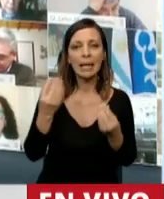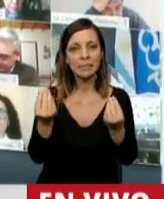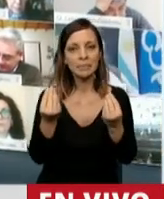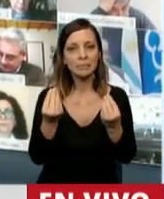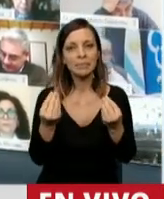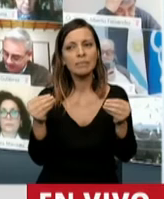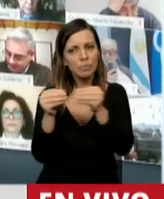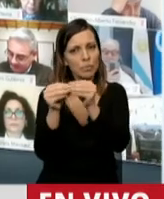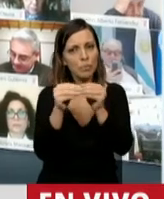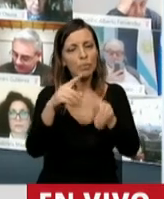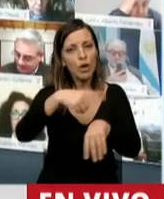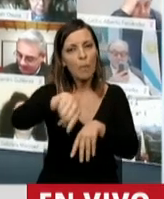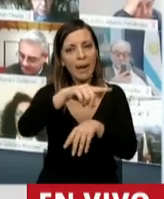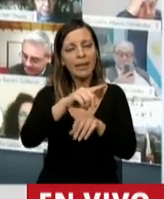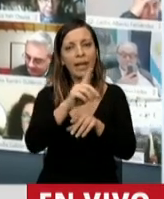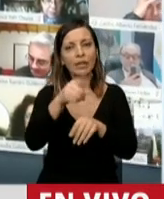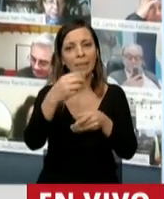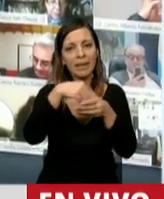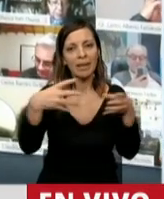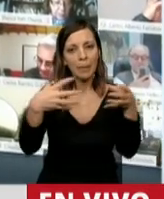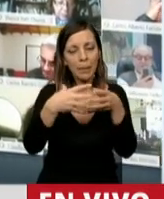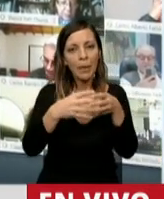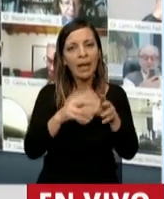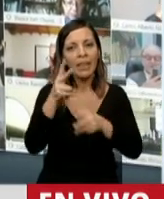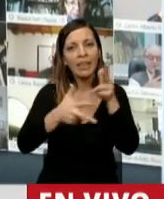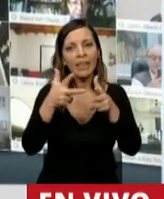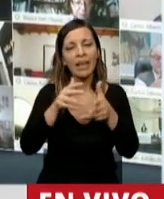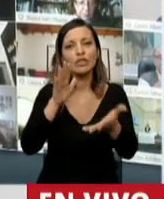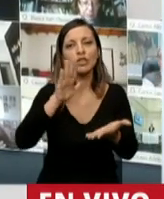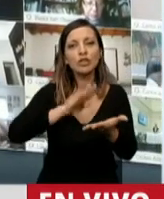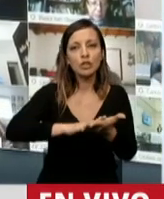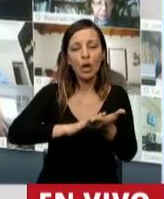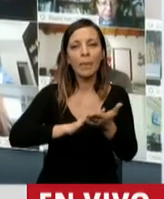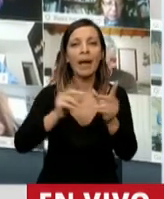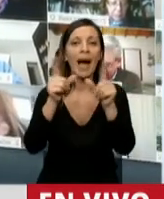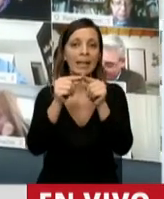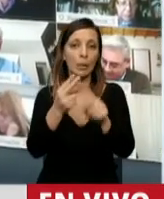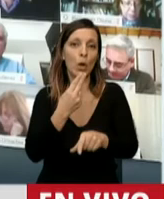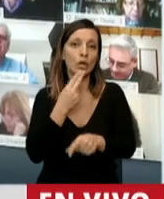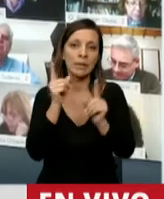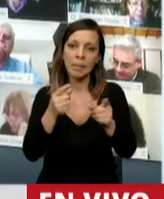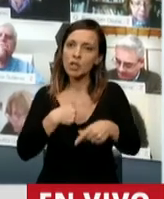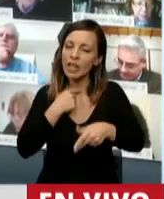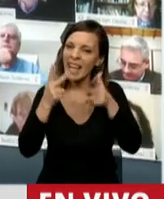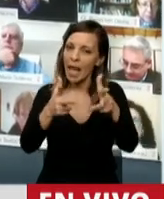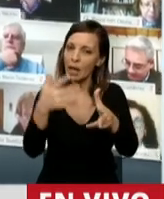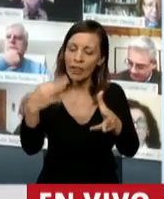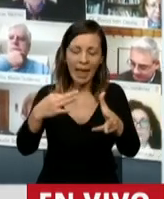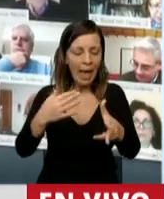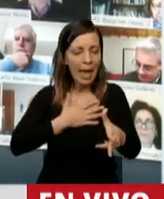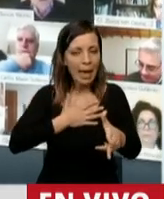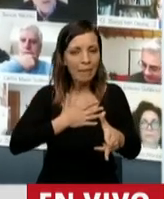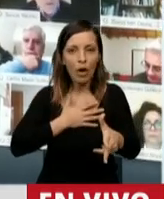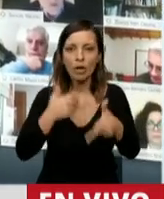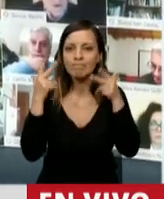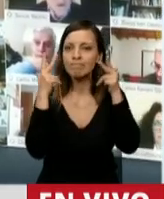muchos compañeros del interbloque han mencionado respecto al artículo 11. Yo quiero decir, debo decir, porque la